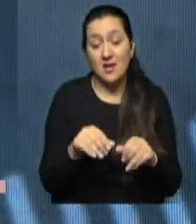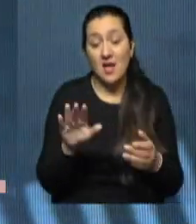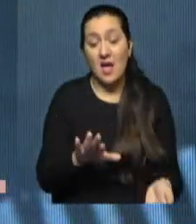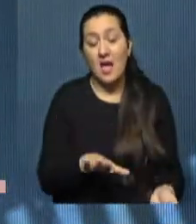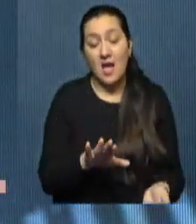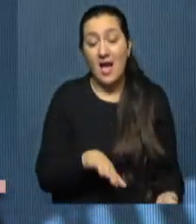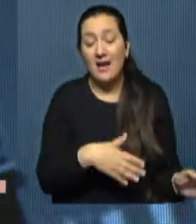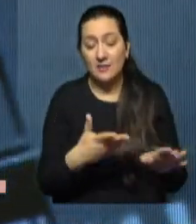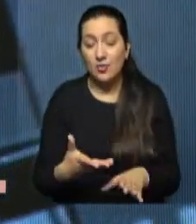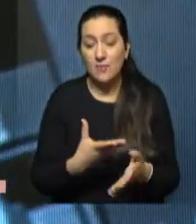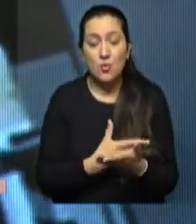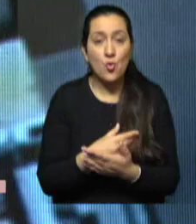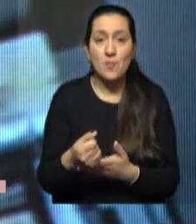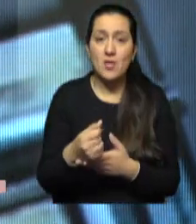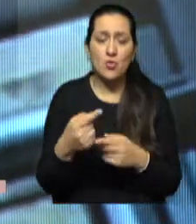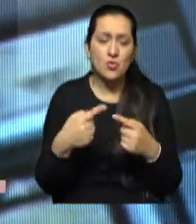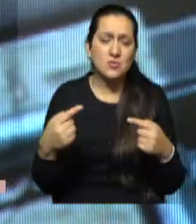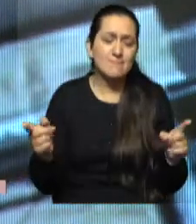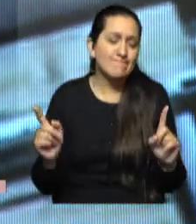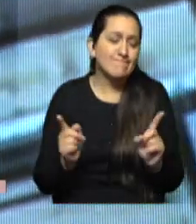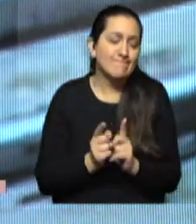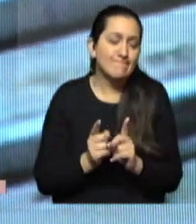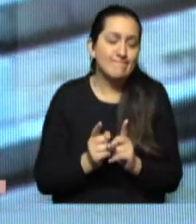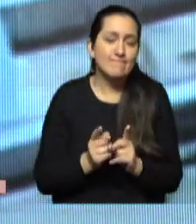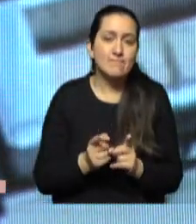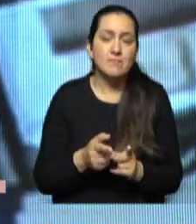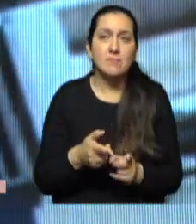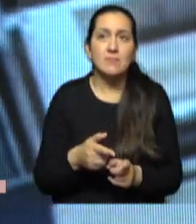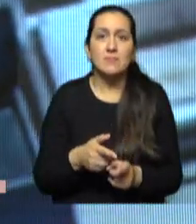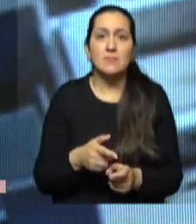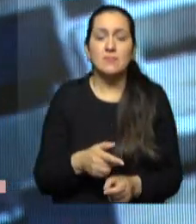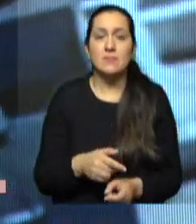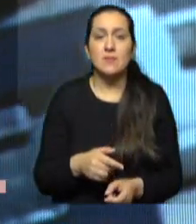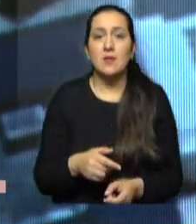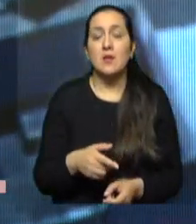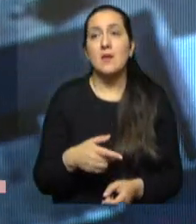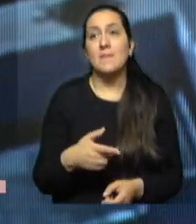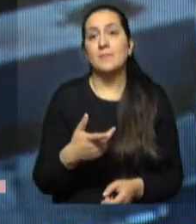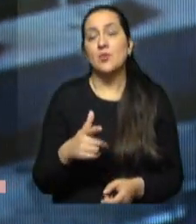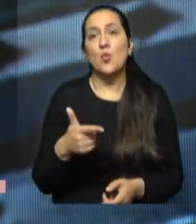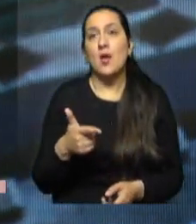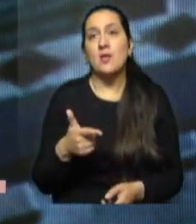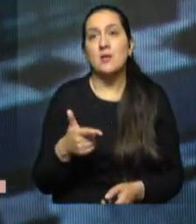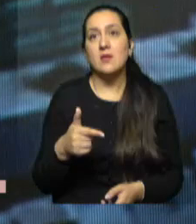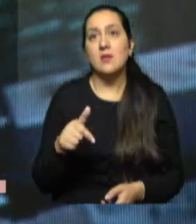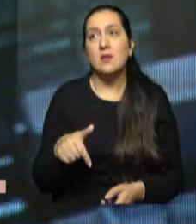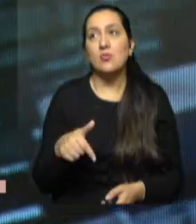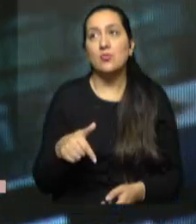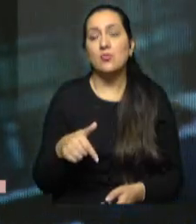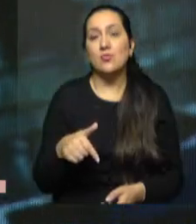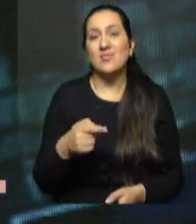comprado este cosas muy pequeñas podría decirse que al día de hoy efectivizado no hay en estos